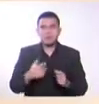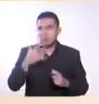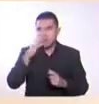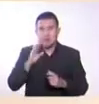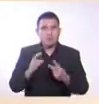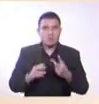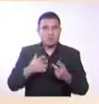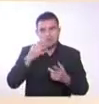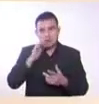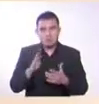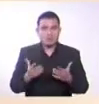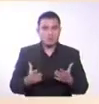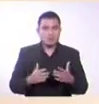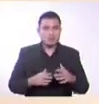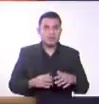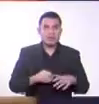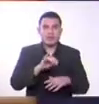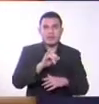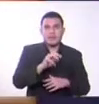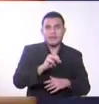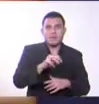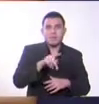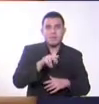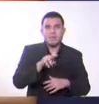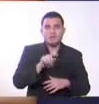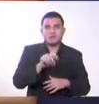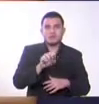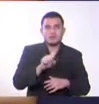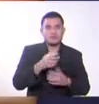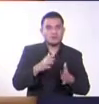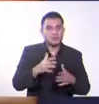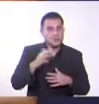Candy. Podríamos mencionar el